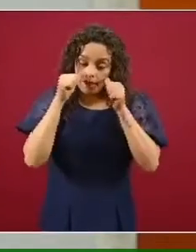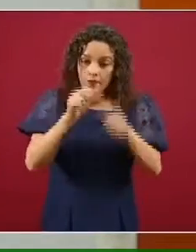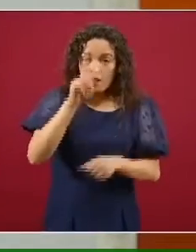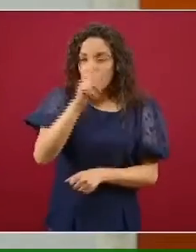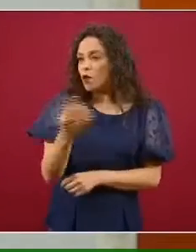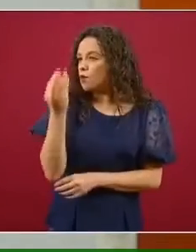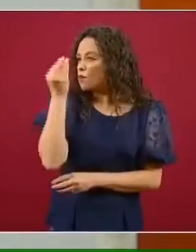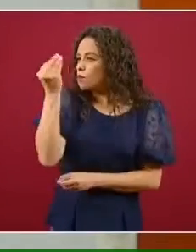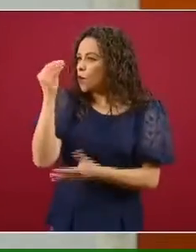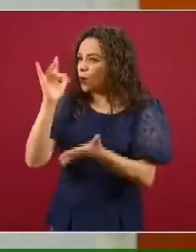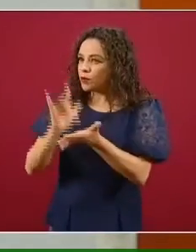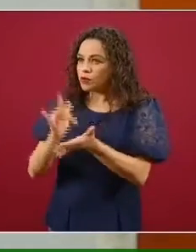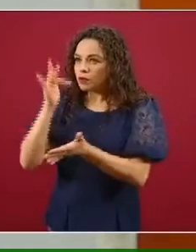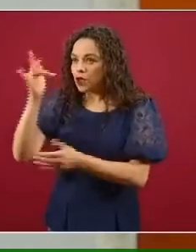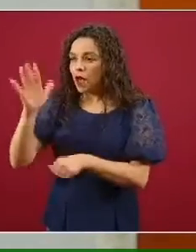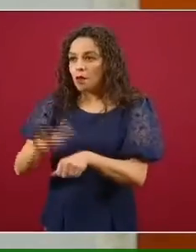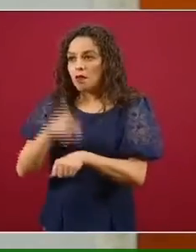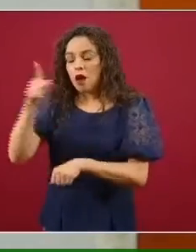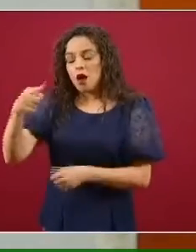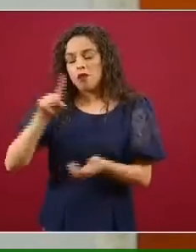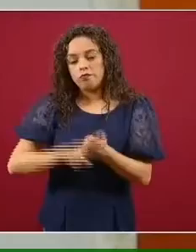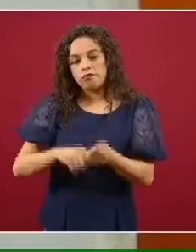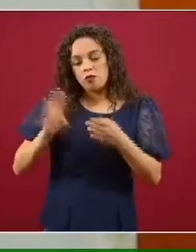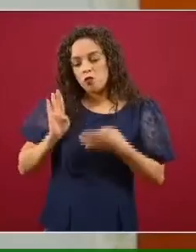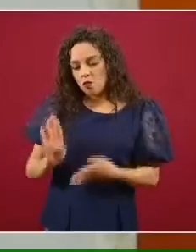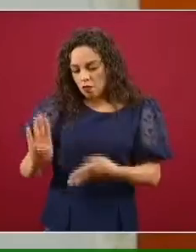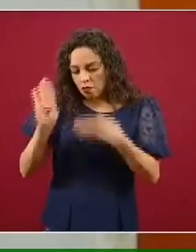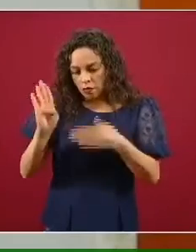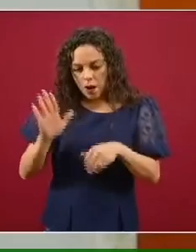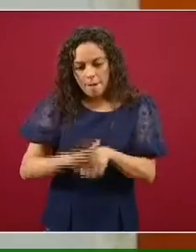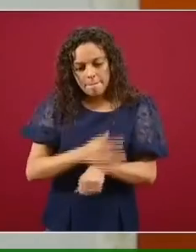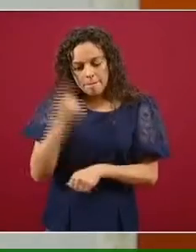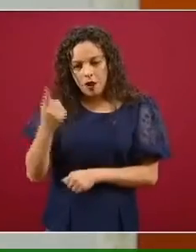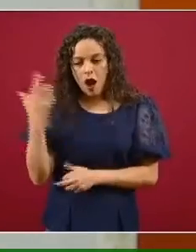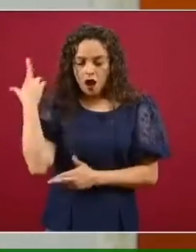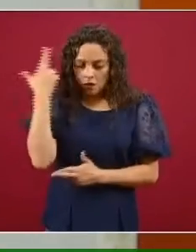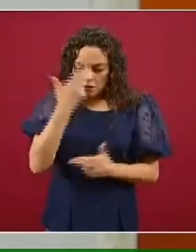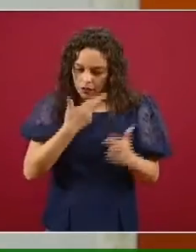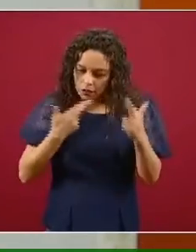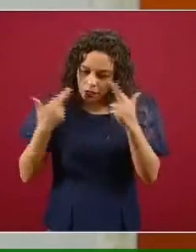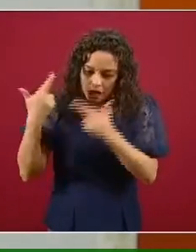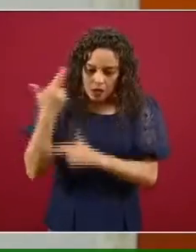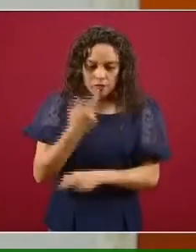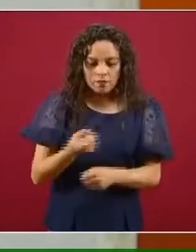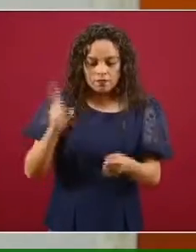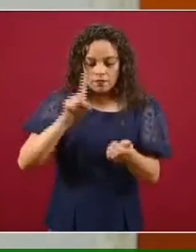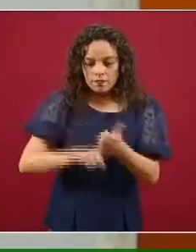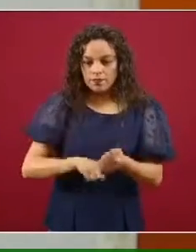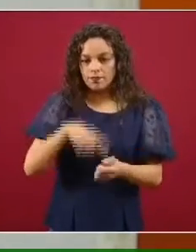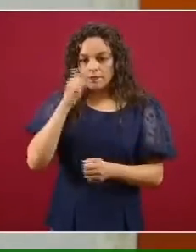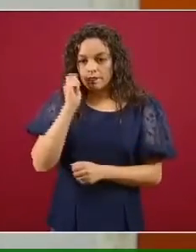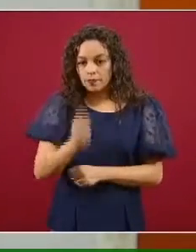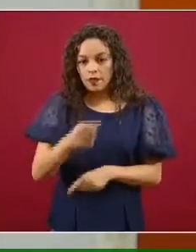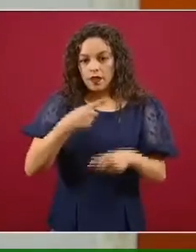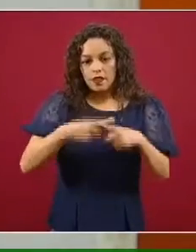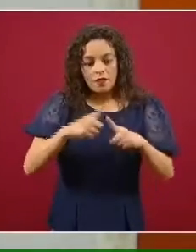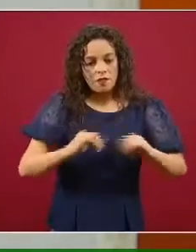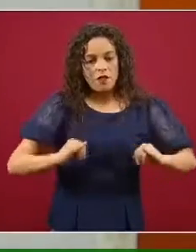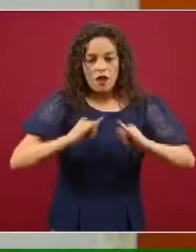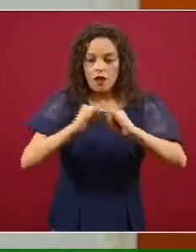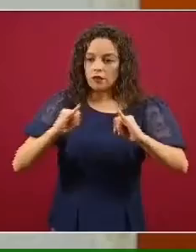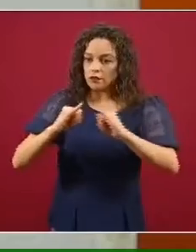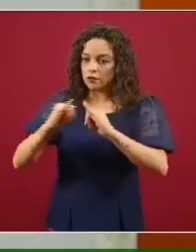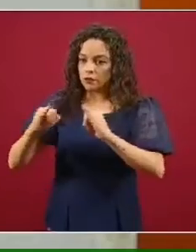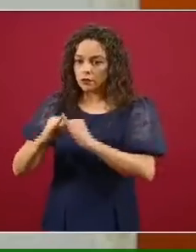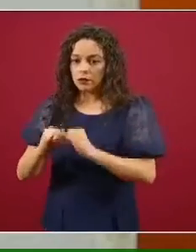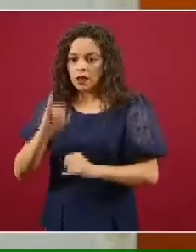que tienen en términos de compromiso de estar revisando la literatura, tanto en SINSAI, en las diferentes